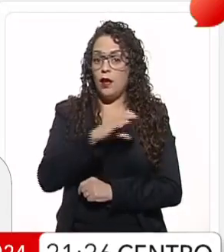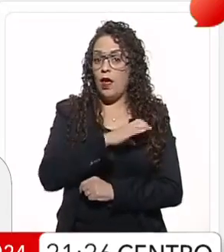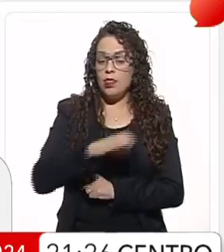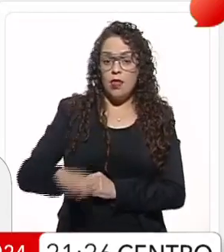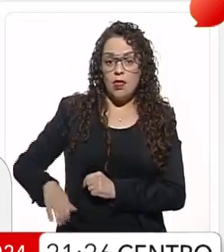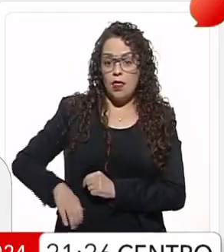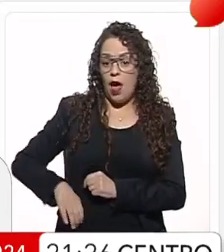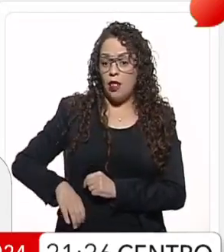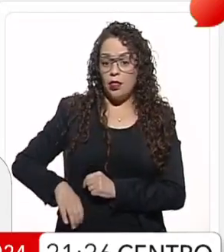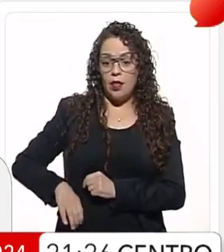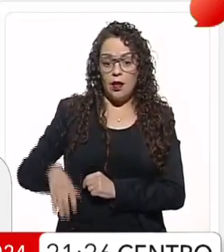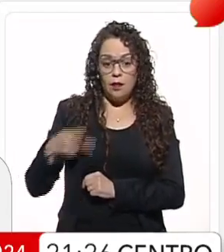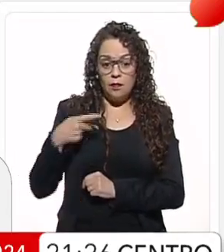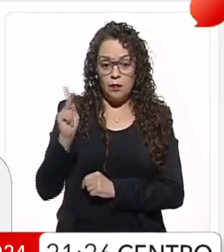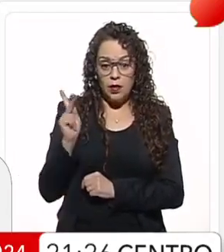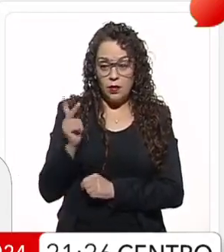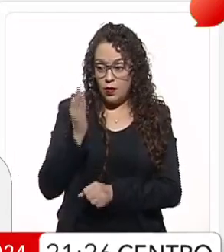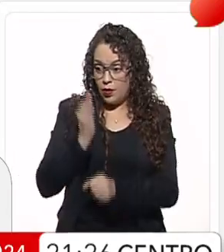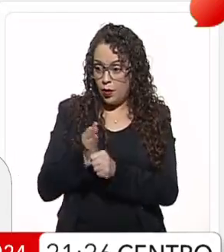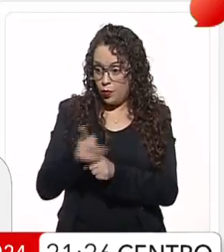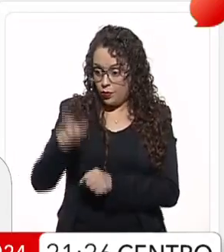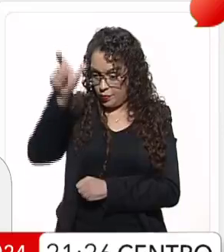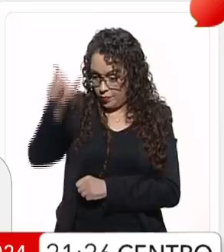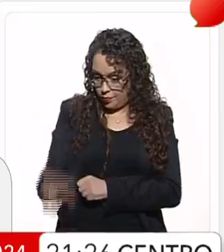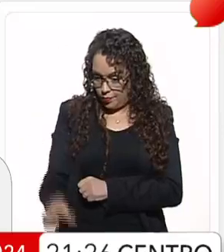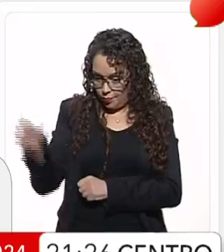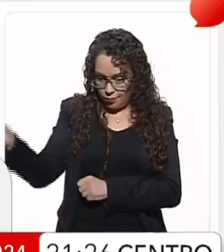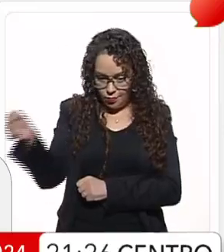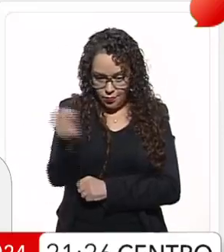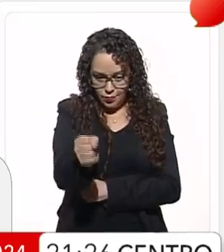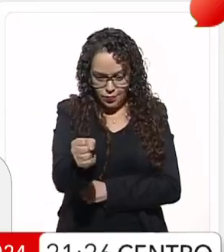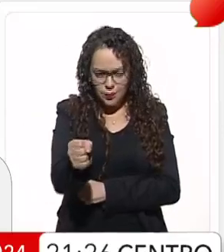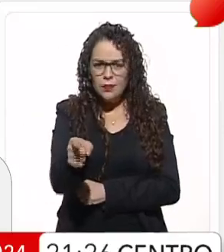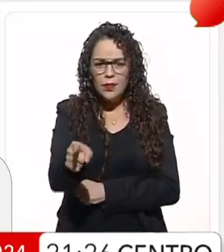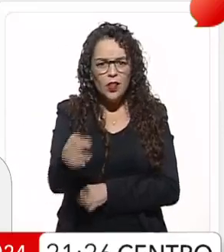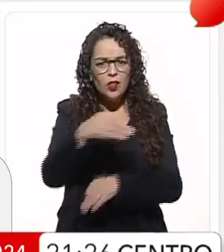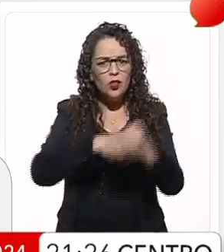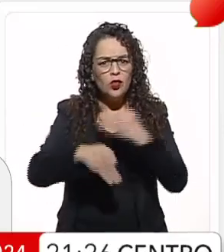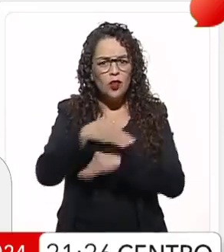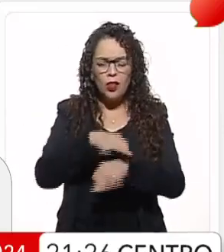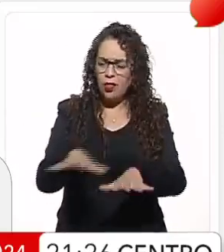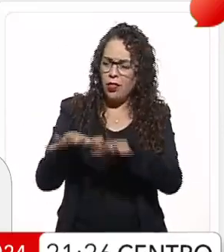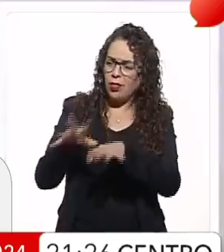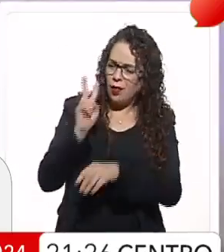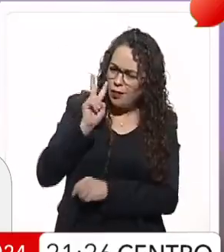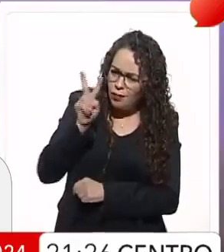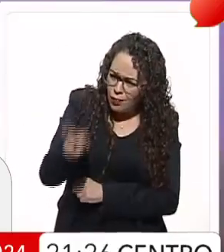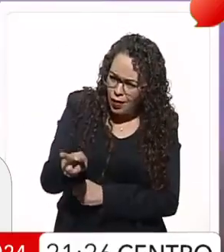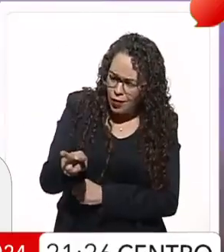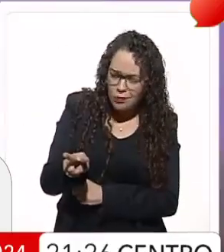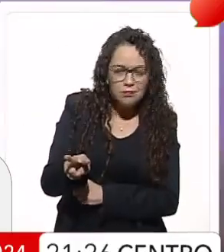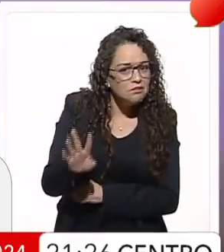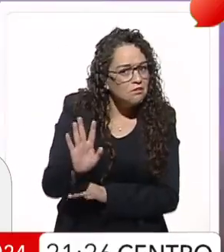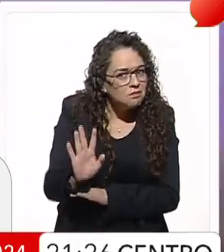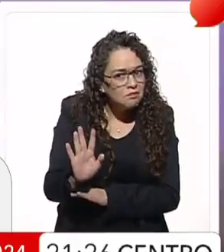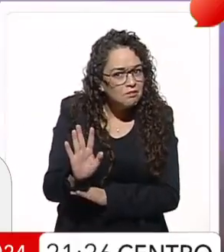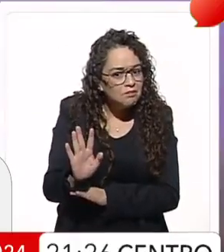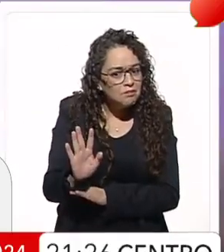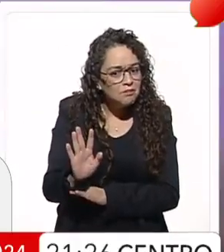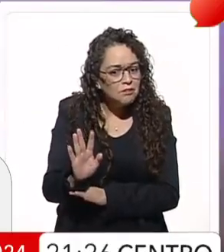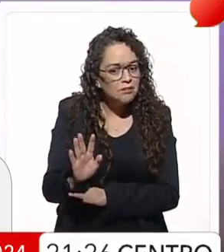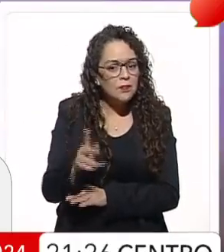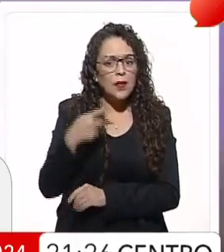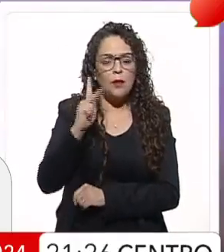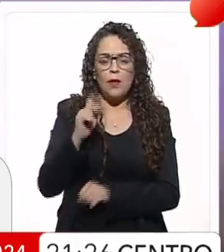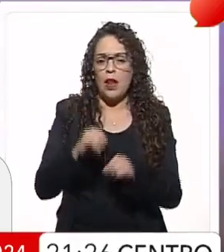ningún lugar a dudas es la protagonista de esta película, de estos guiones, ¿no?, que están escritos, si no en Hollywood, quizás en Miami. Tampoco no es un dato